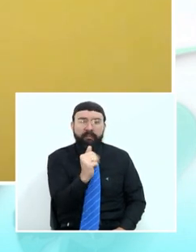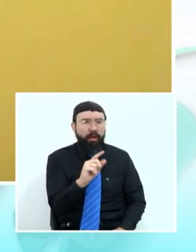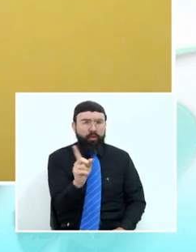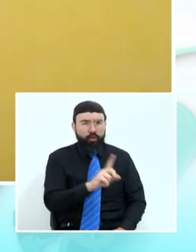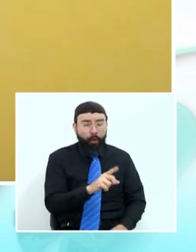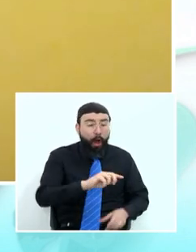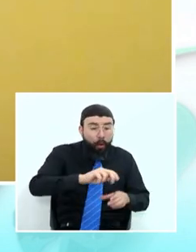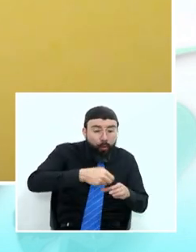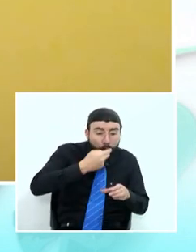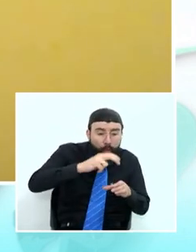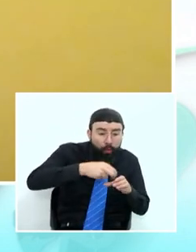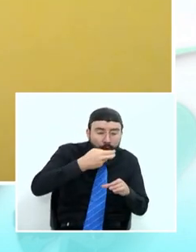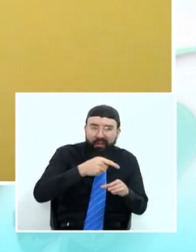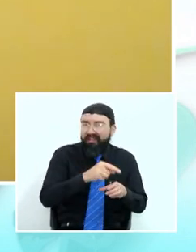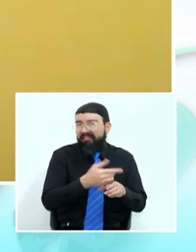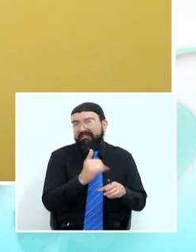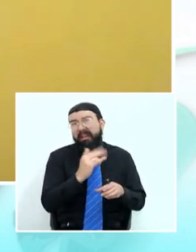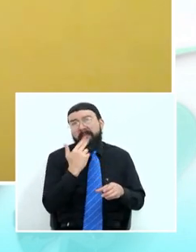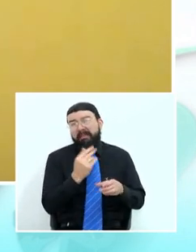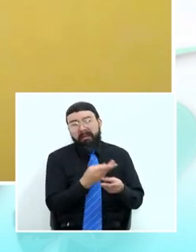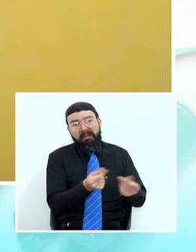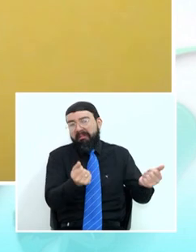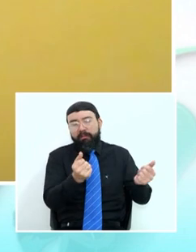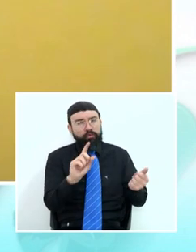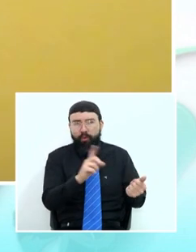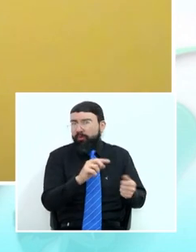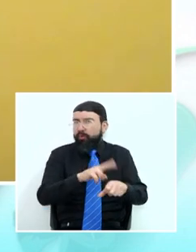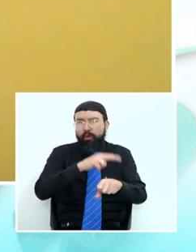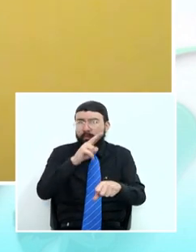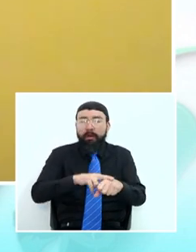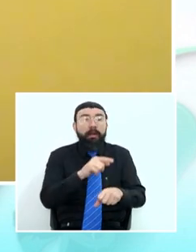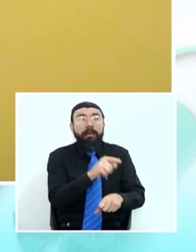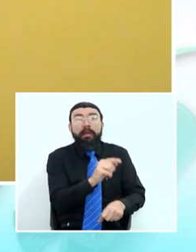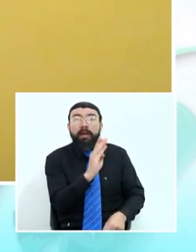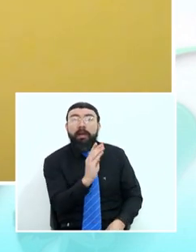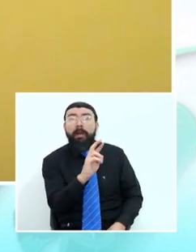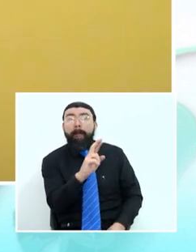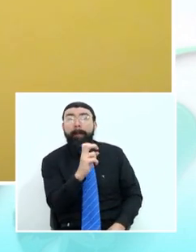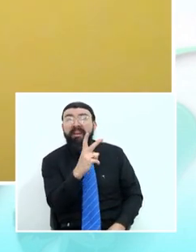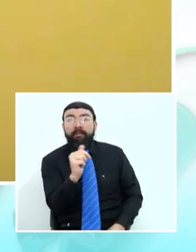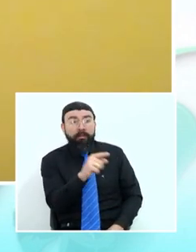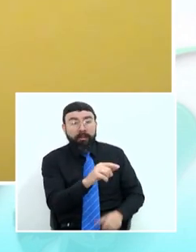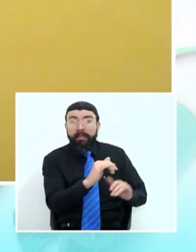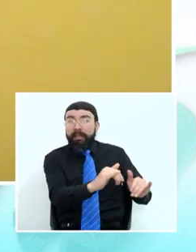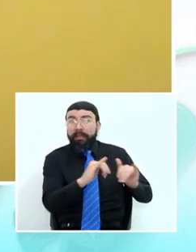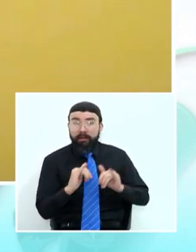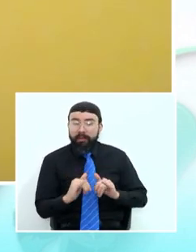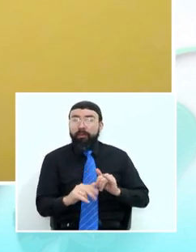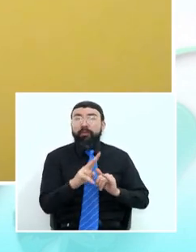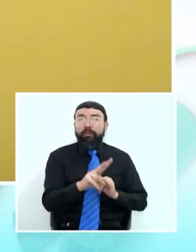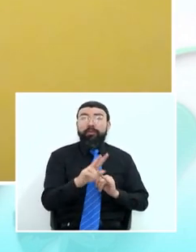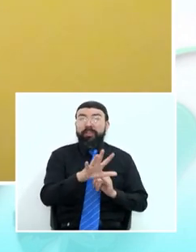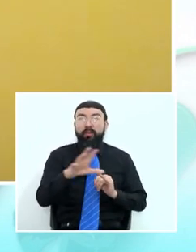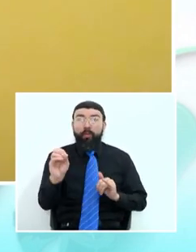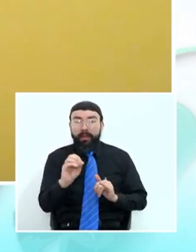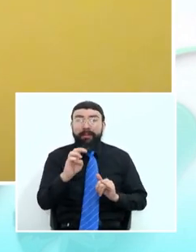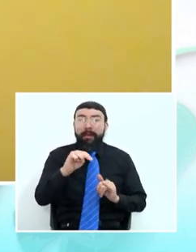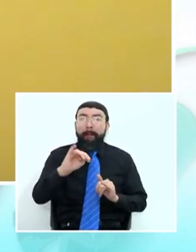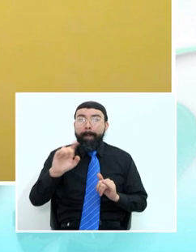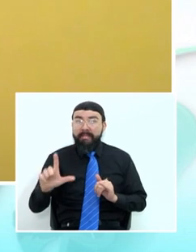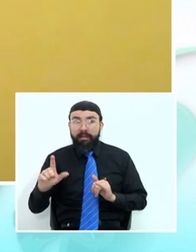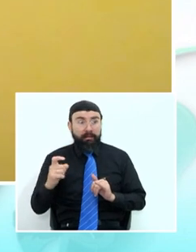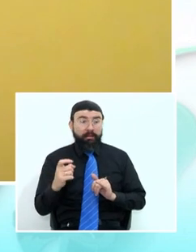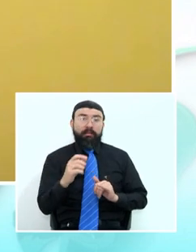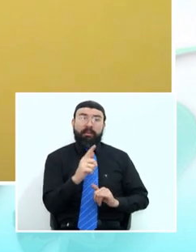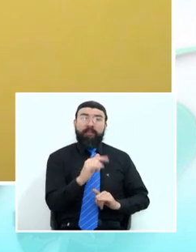porque ahí se pierde todo, equivale a 250 miligramos de fitoestrógenos. Y eso ya es